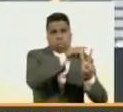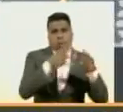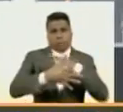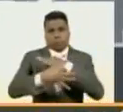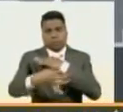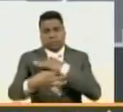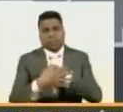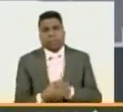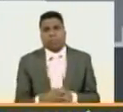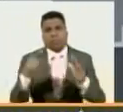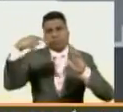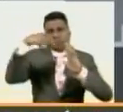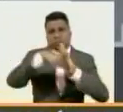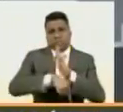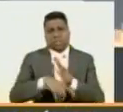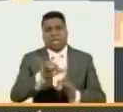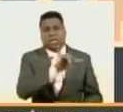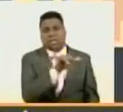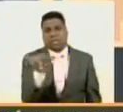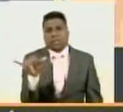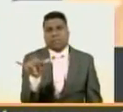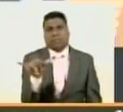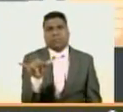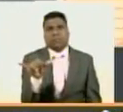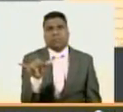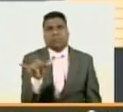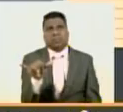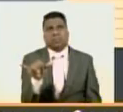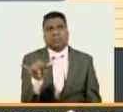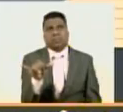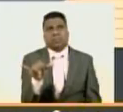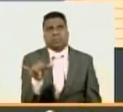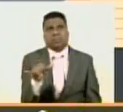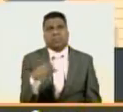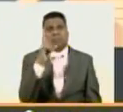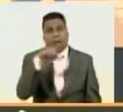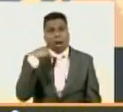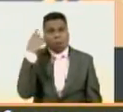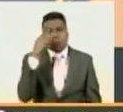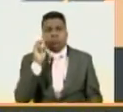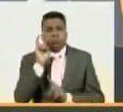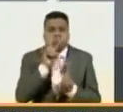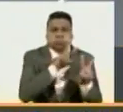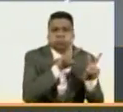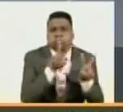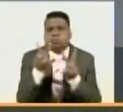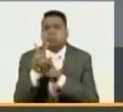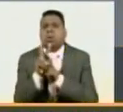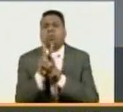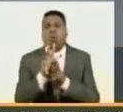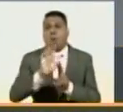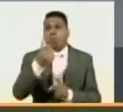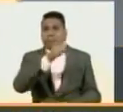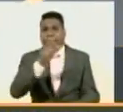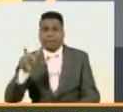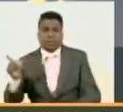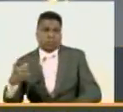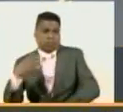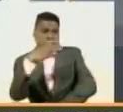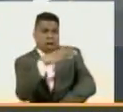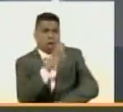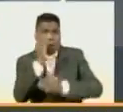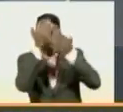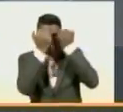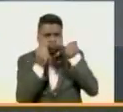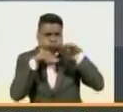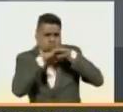a profundizar y a darle rostro también, mientras que ellos se ocultan a través de una capucha para